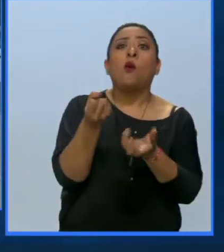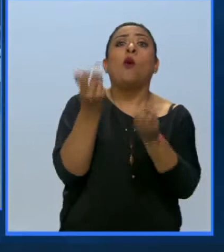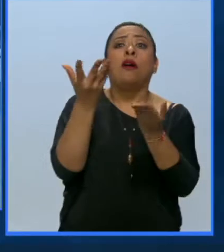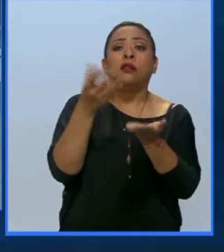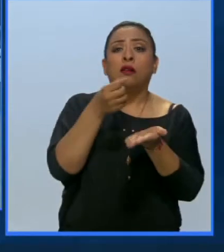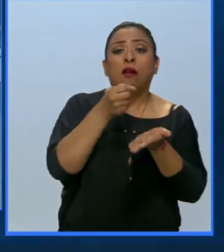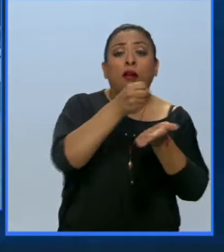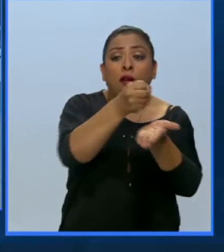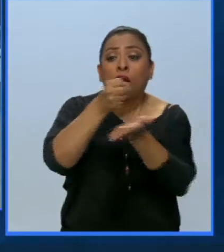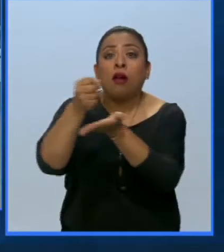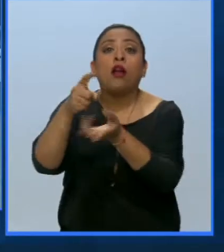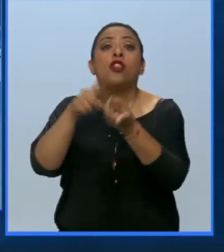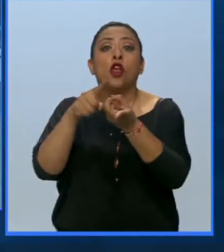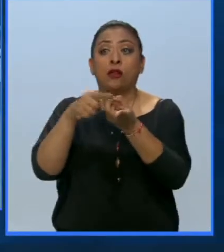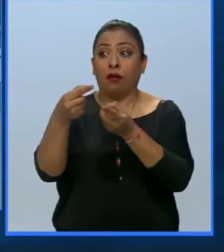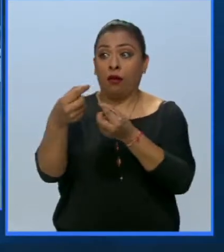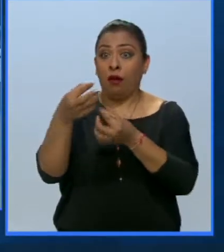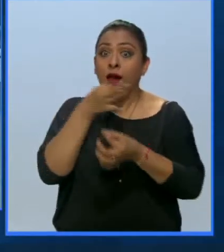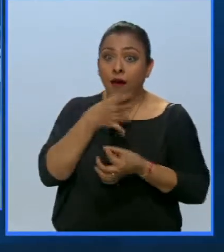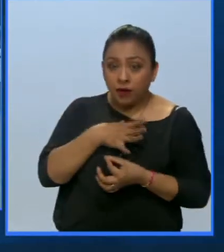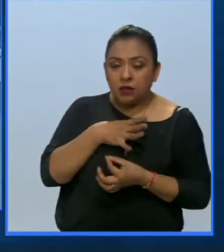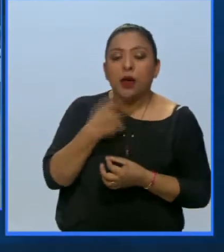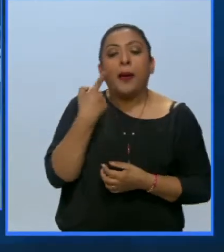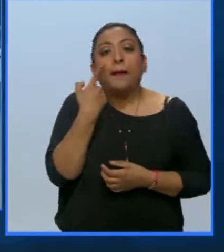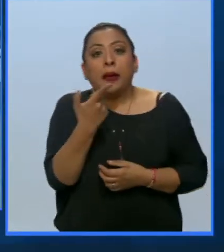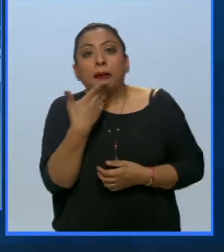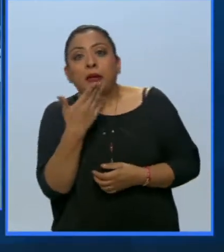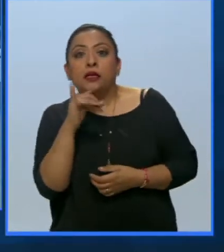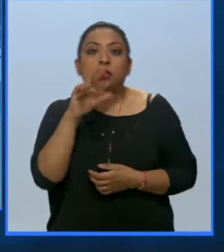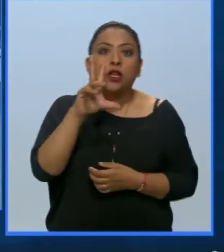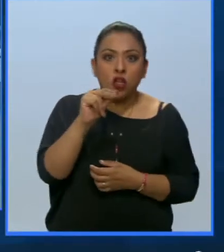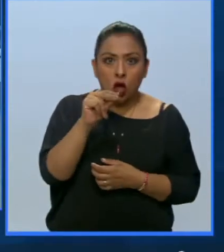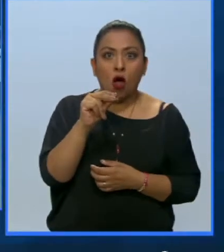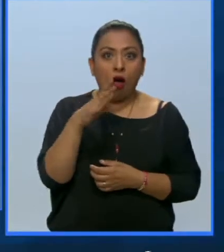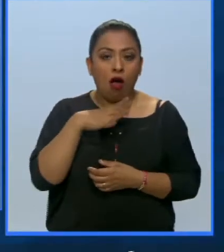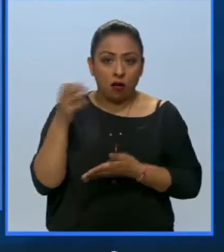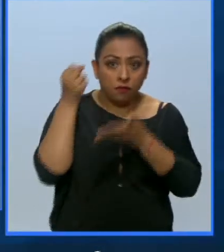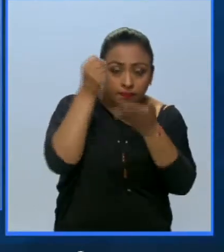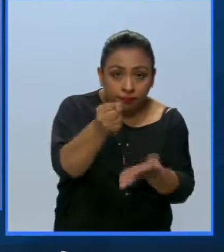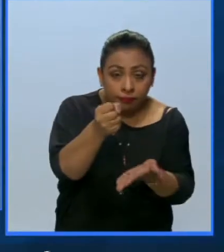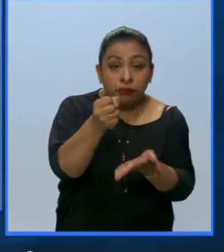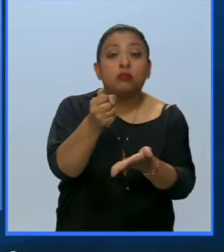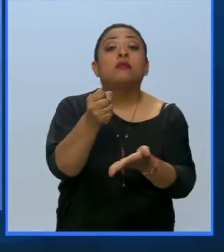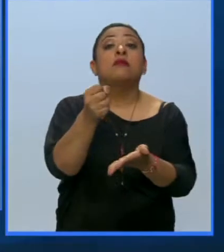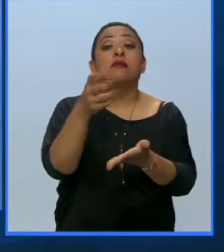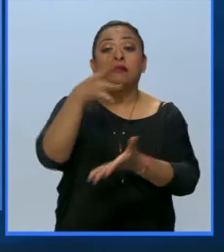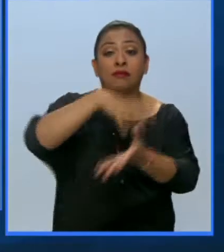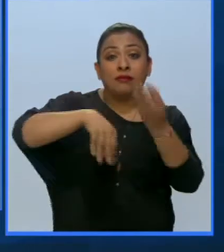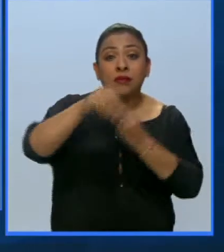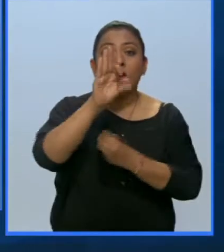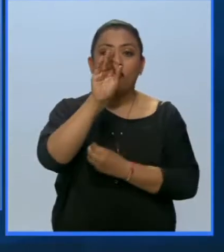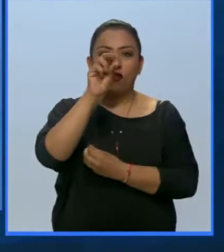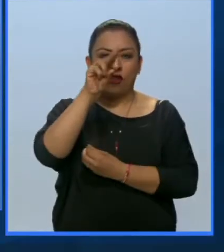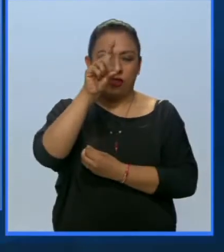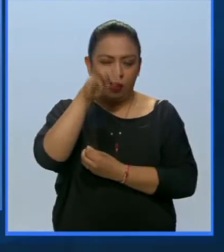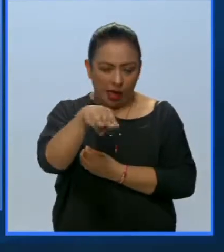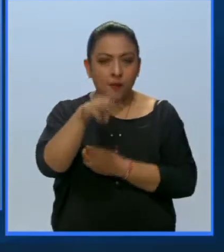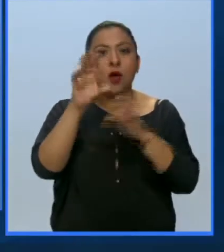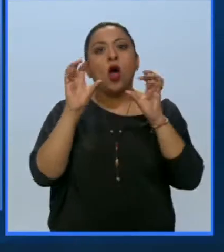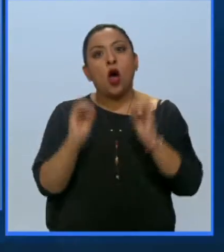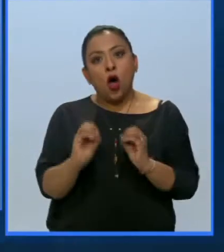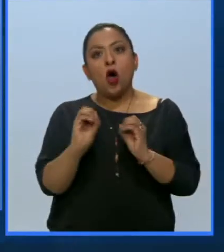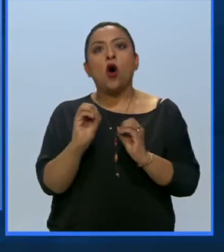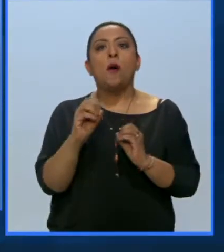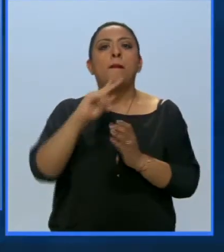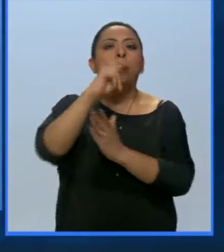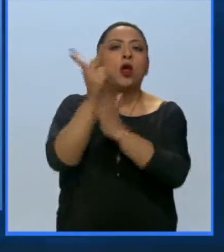van a dirigir, es mucho más fácil confirmar o verificar que efectivamente llegaron. Si se trata de recursos del Fonden o se trata de recursos